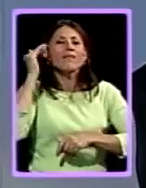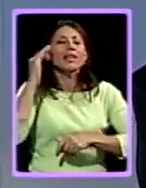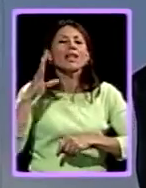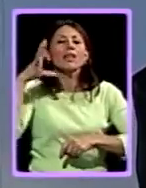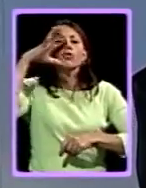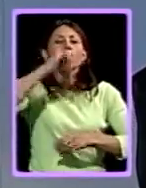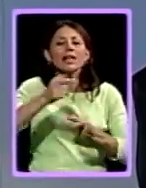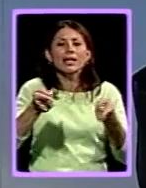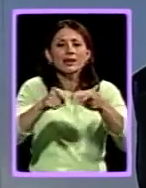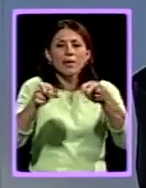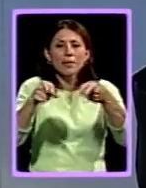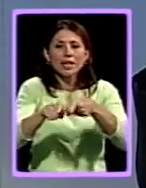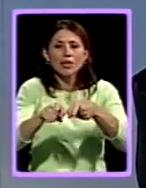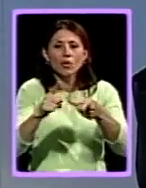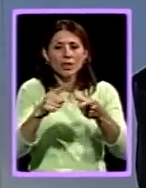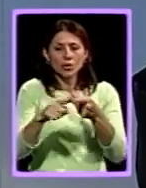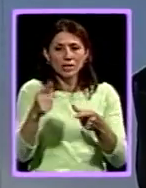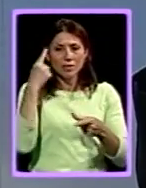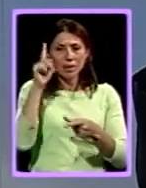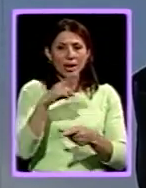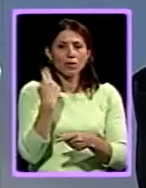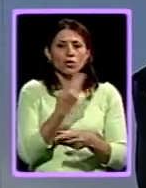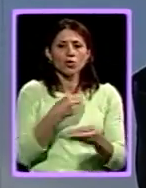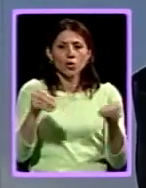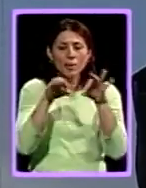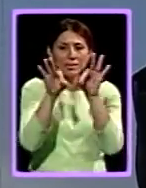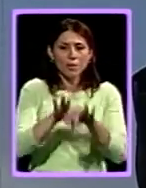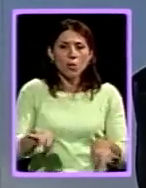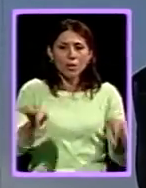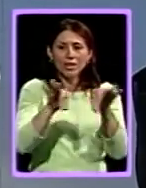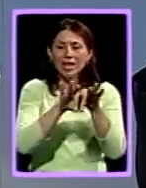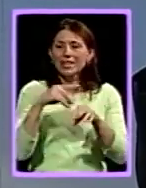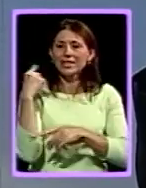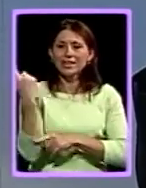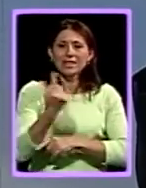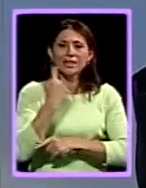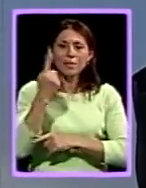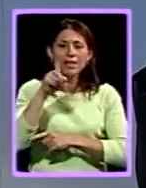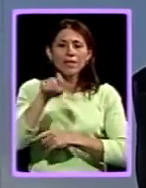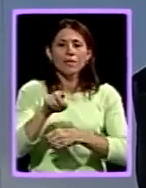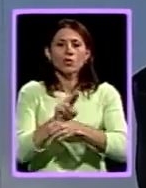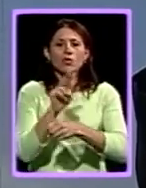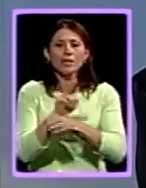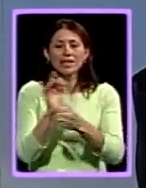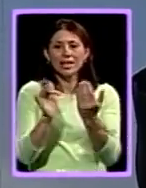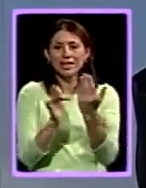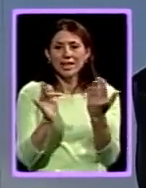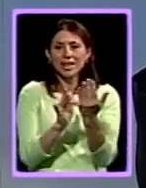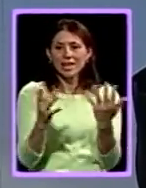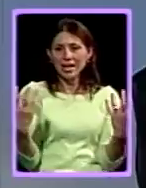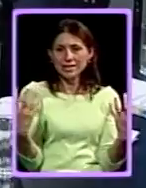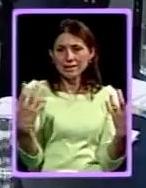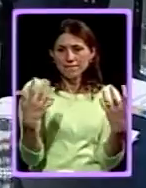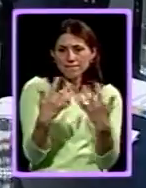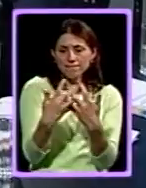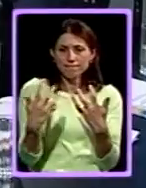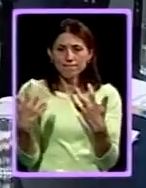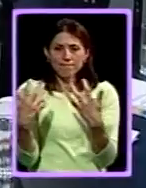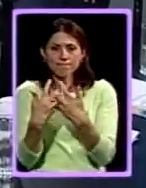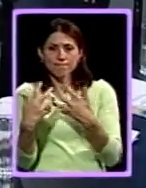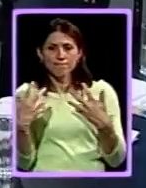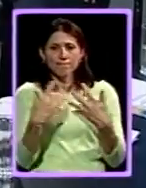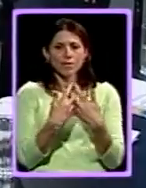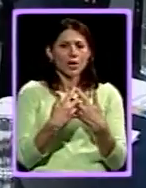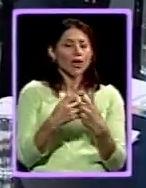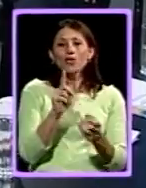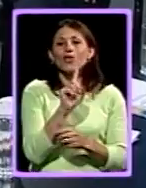para nosotros es que tenemos que estar siempre utilizando técnicas que se complementen, que no puede ser solamente la encuesta, no